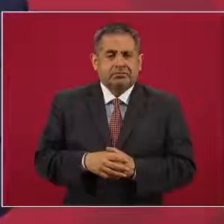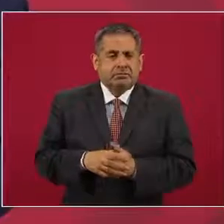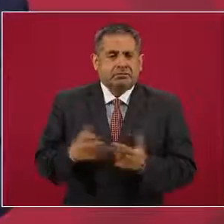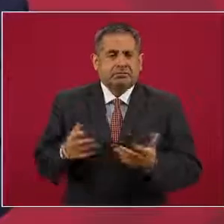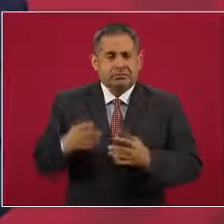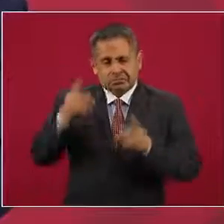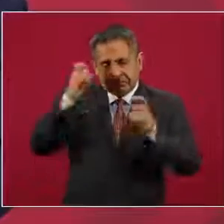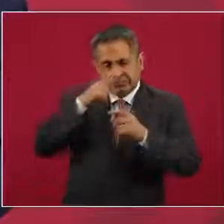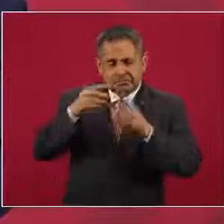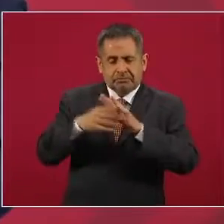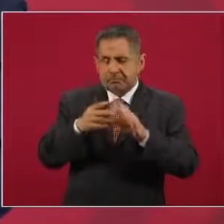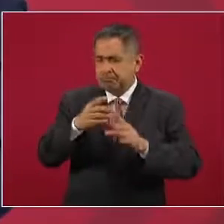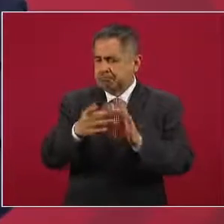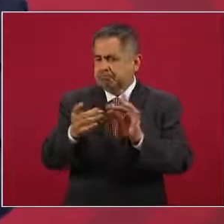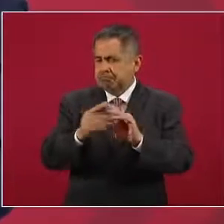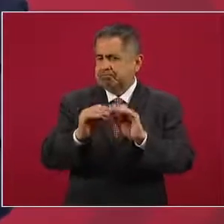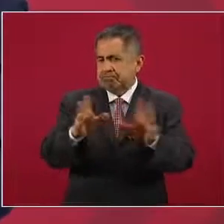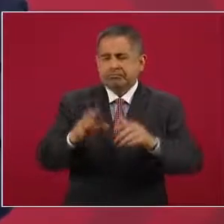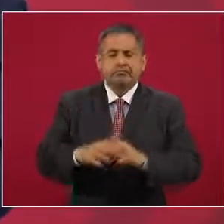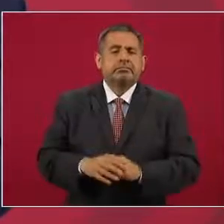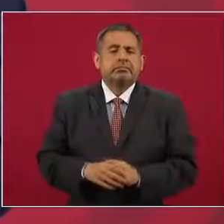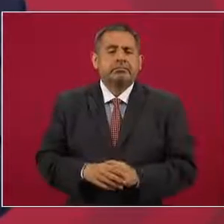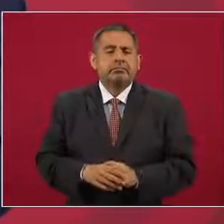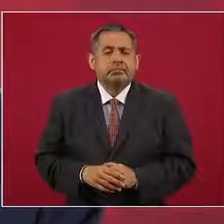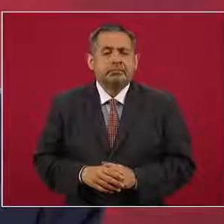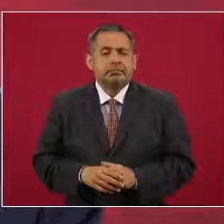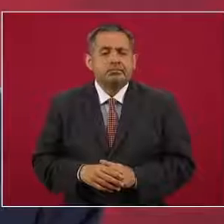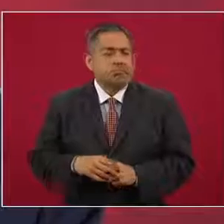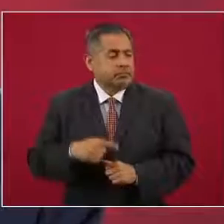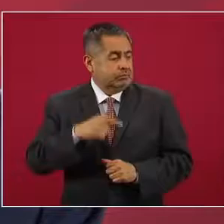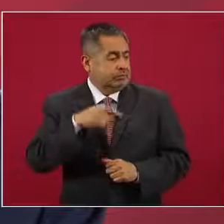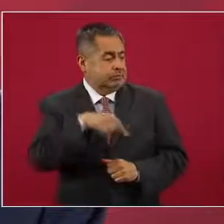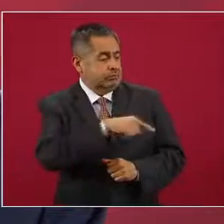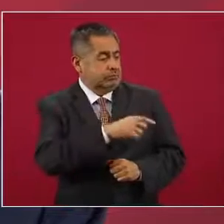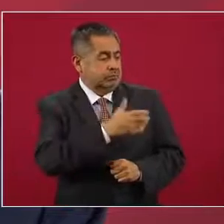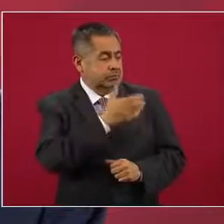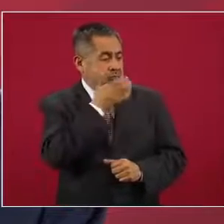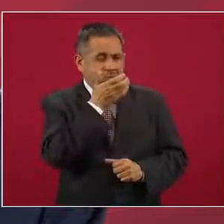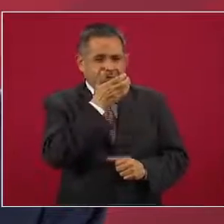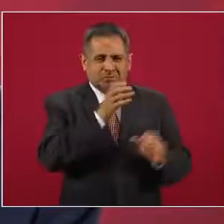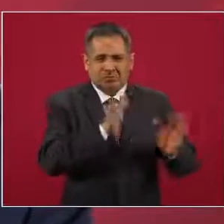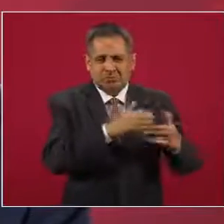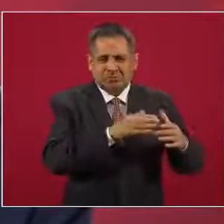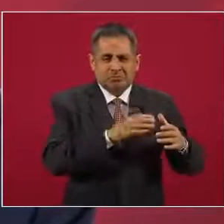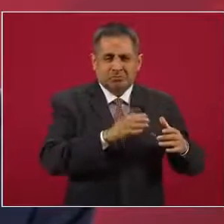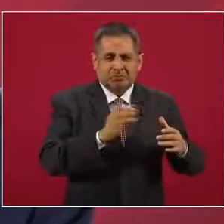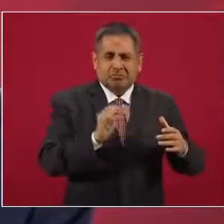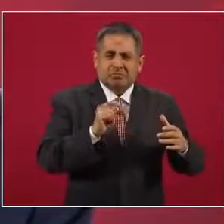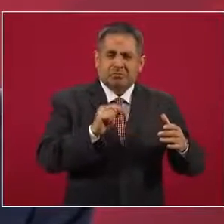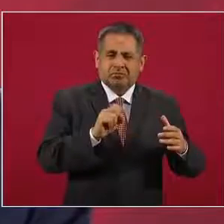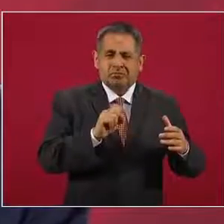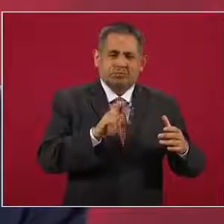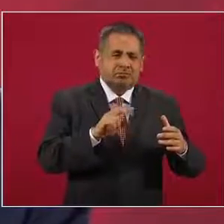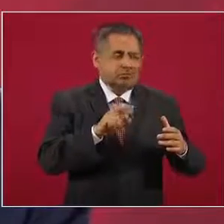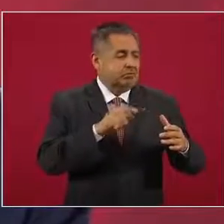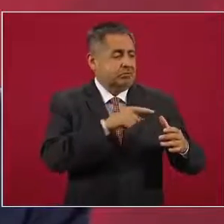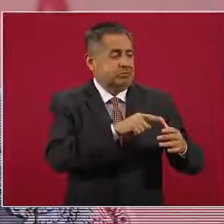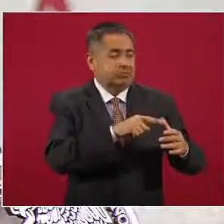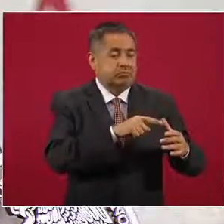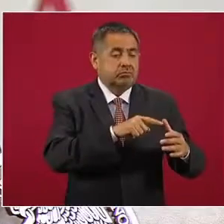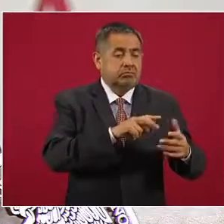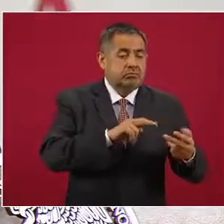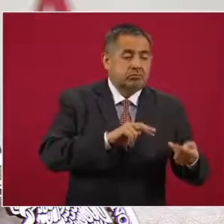También esto es importante aclararlo, de que un conservador de repente se